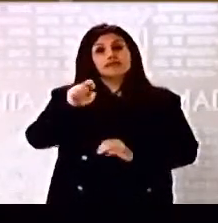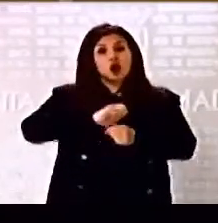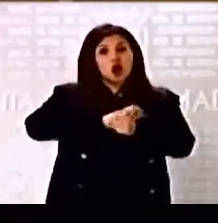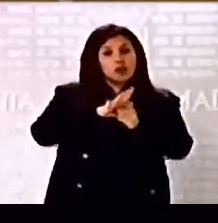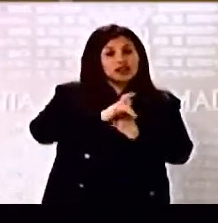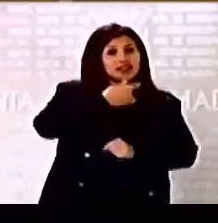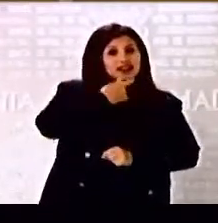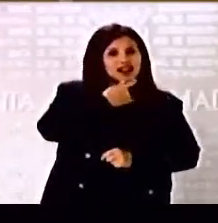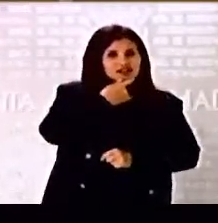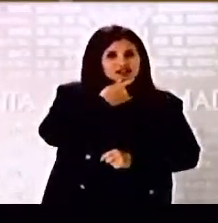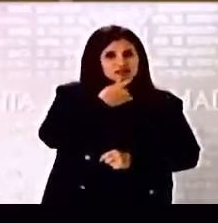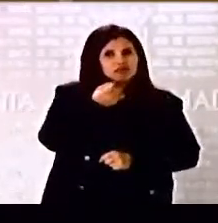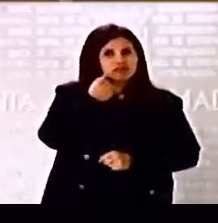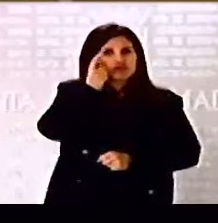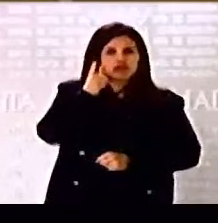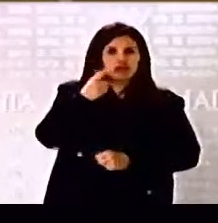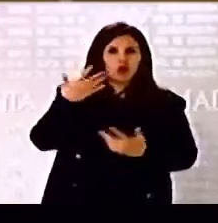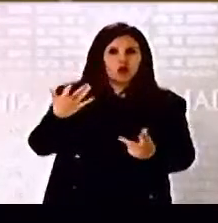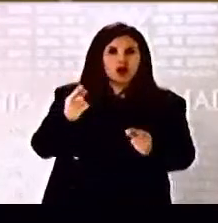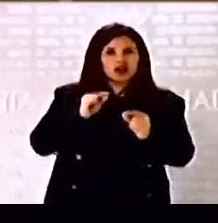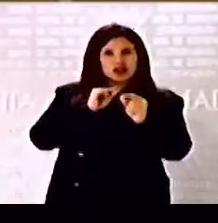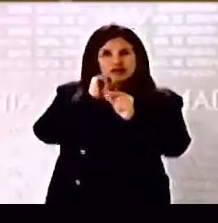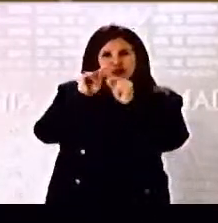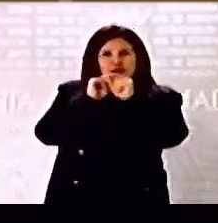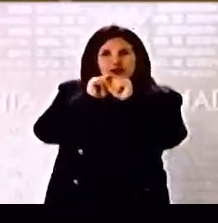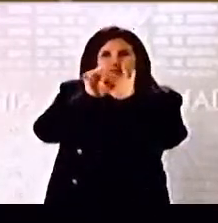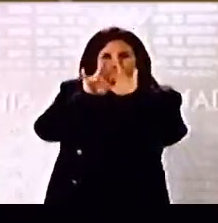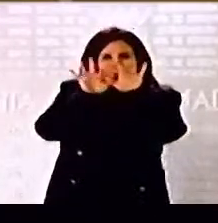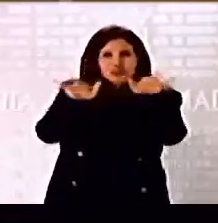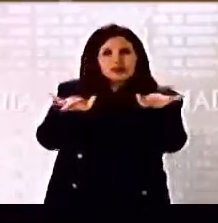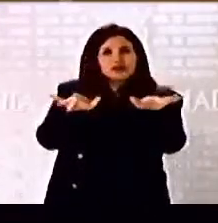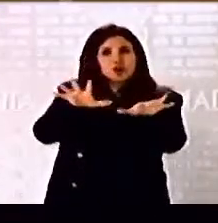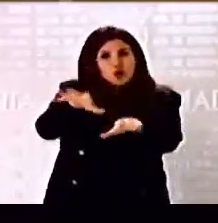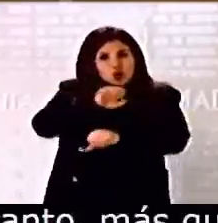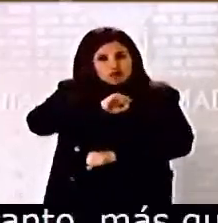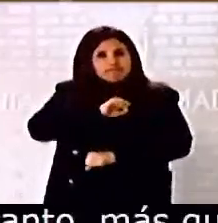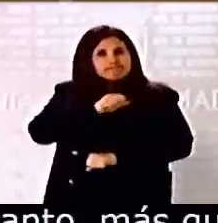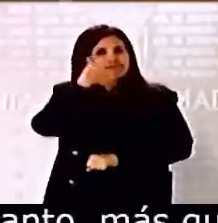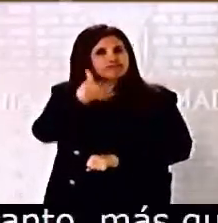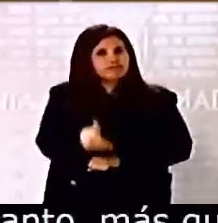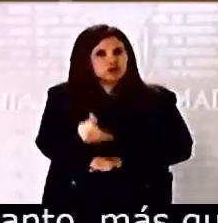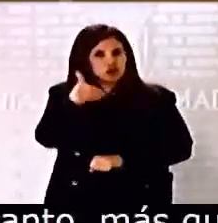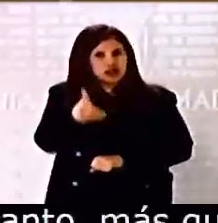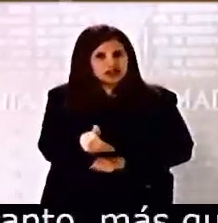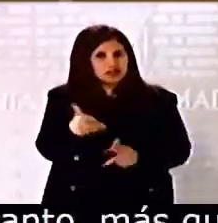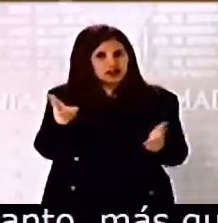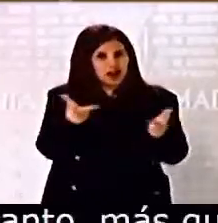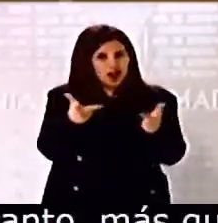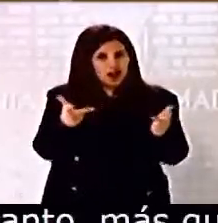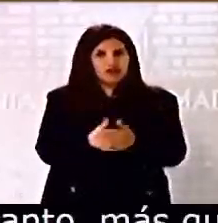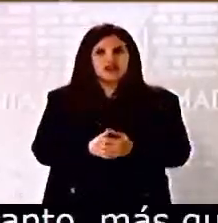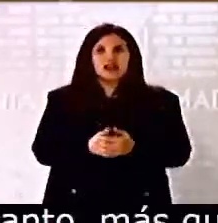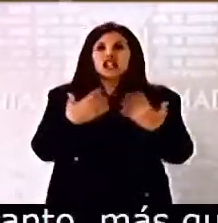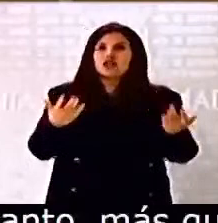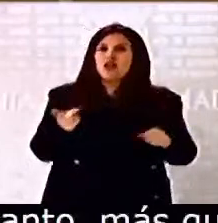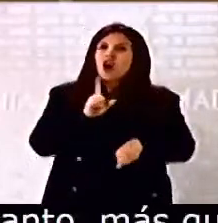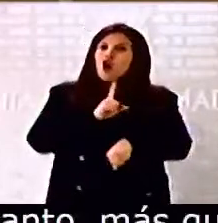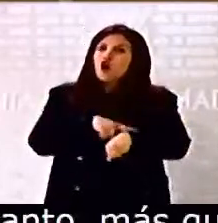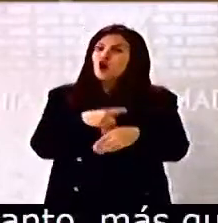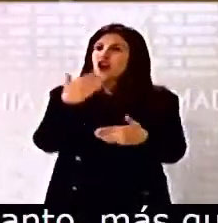importante. Por lo tanto, más que toques de queda, más que limitaciones en